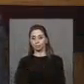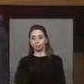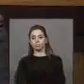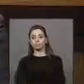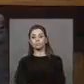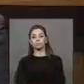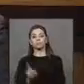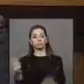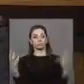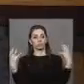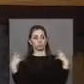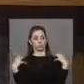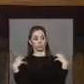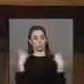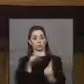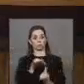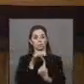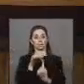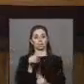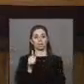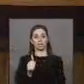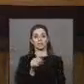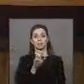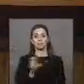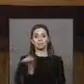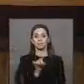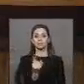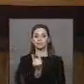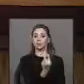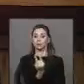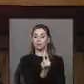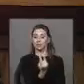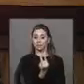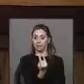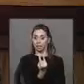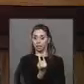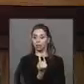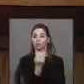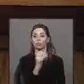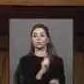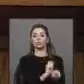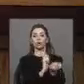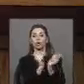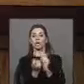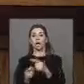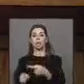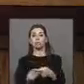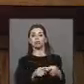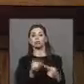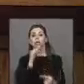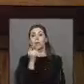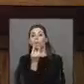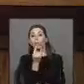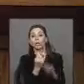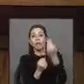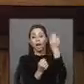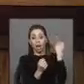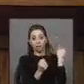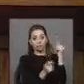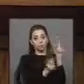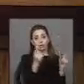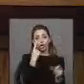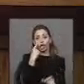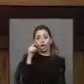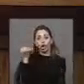tomando la dura carga de ser el principal dirigente del socialismo universitario en tiempos donde el cambio social apremiaba. Quienes lo